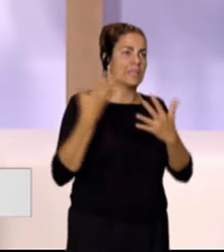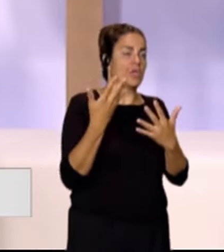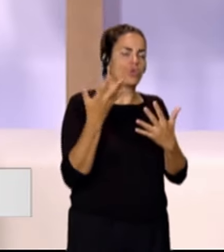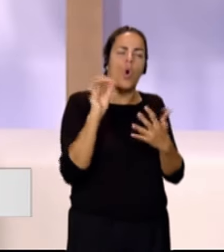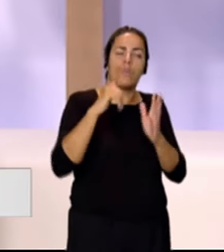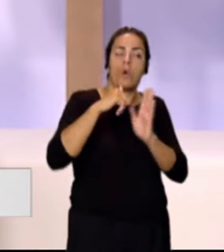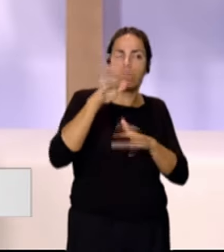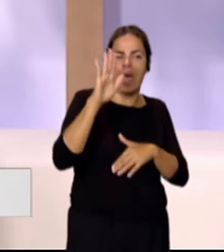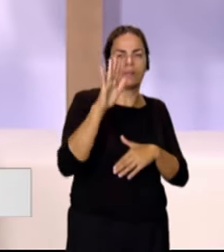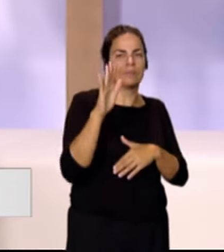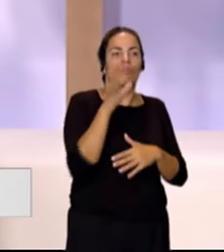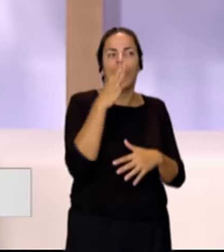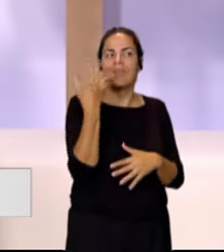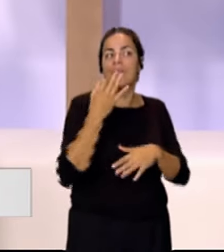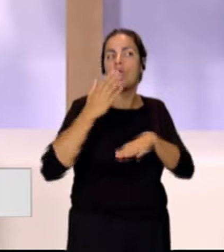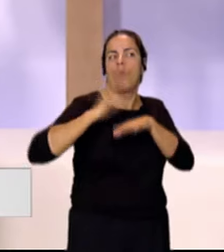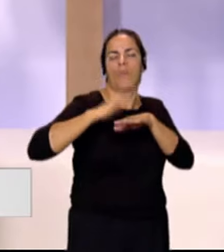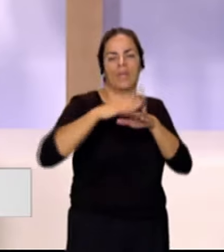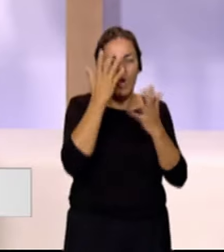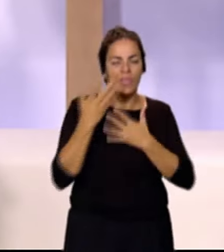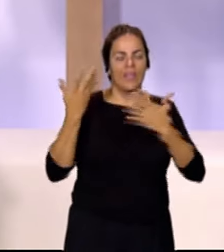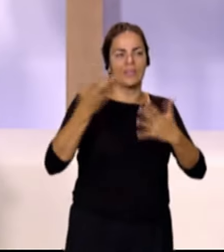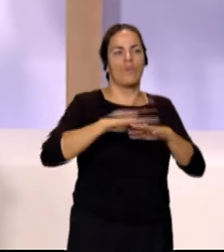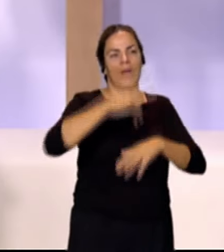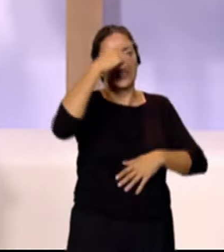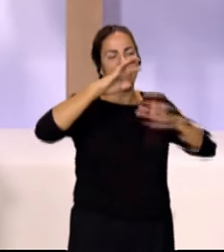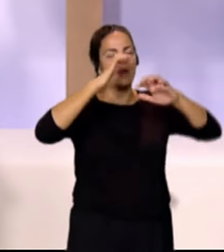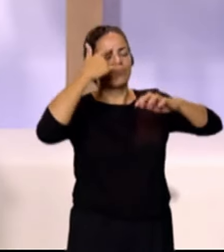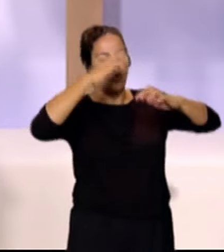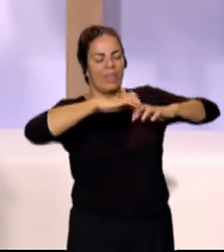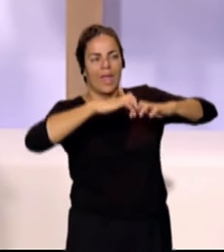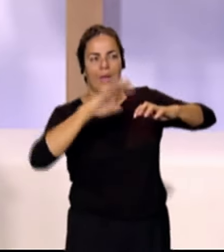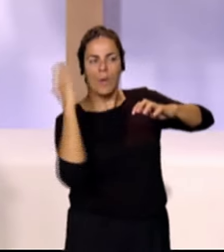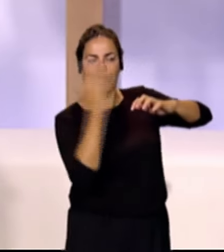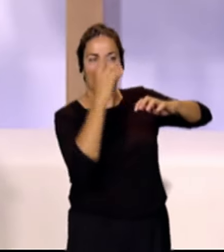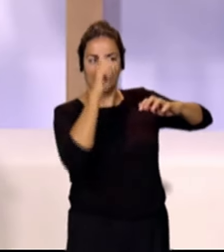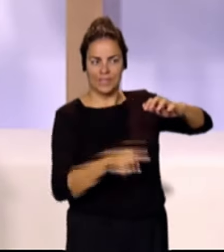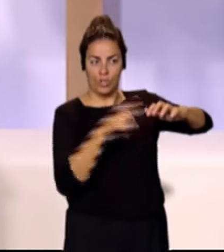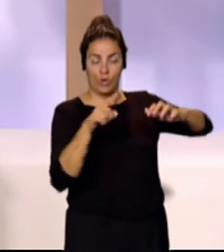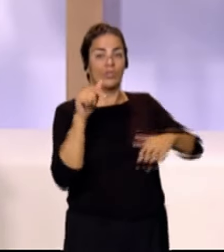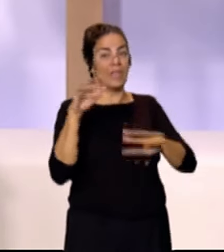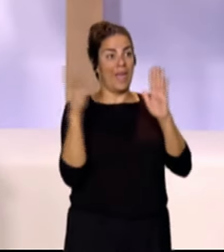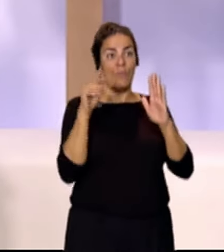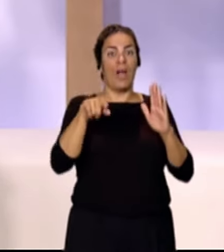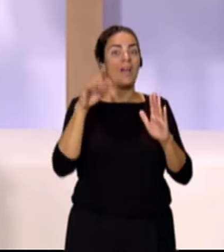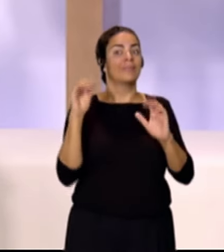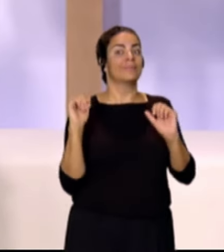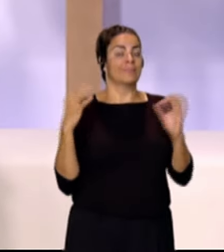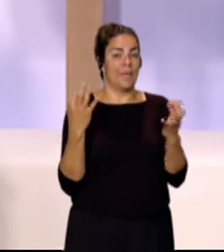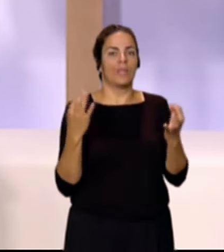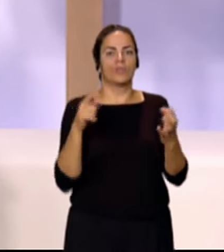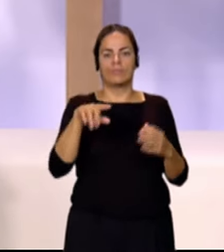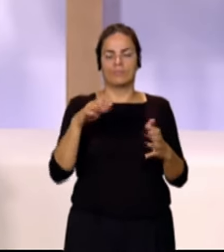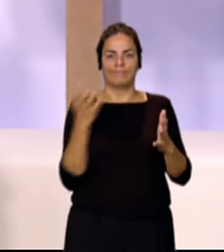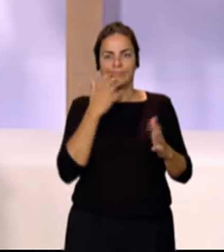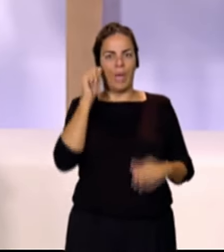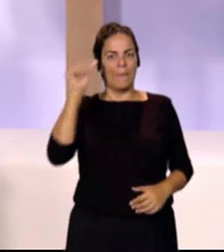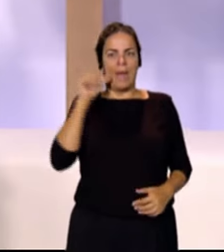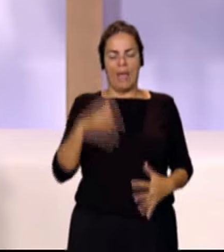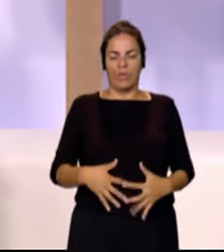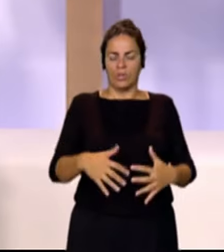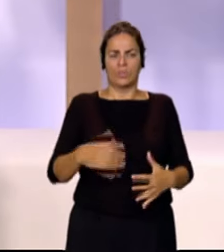para conocer un poco los efectos a nivel cerebral qué pasó durante esta época para empezar los embarazos fueron llevados con un montón de estrés y por otra